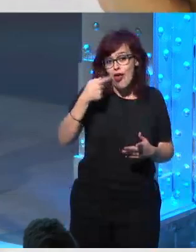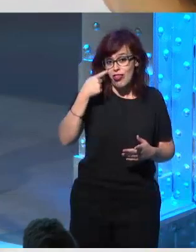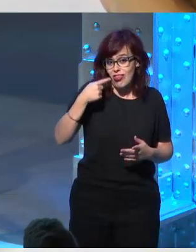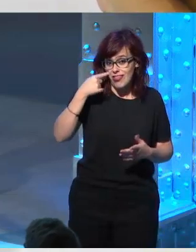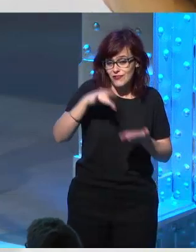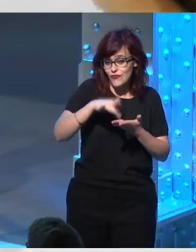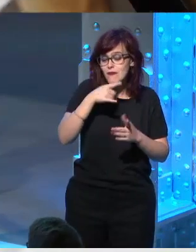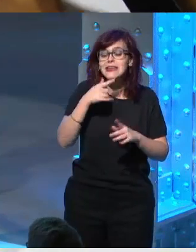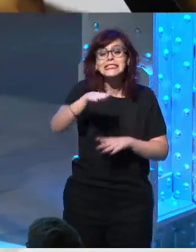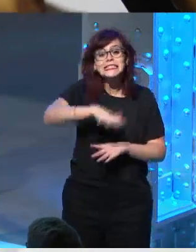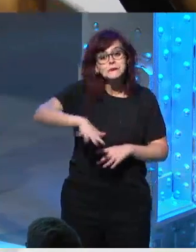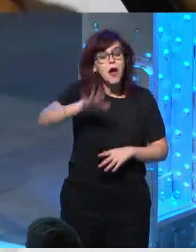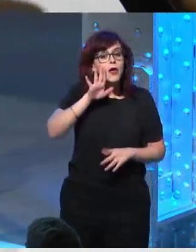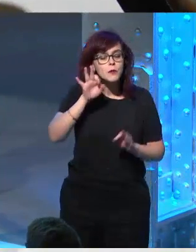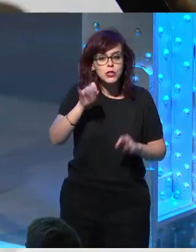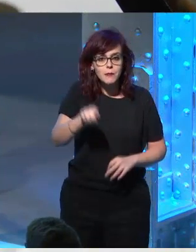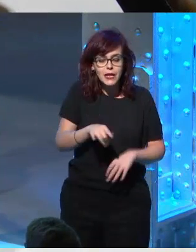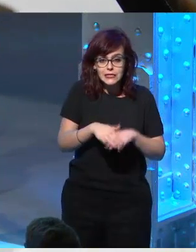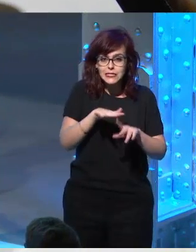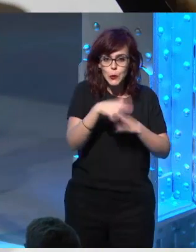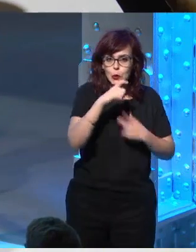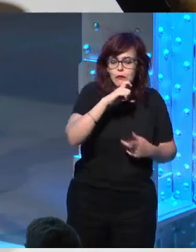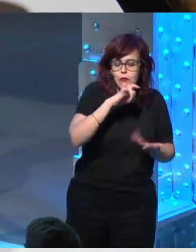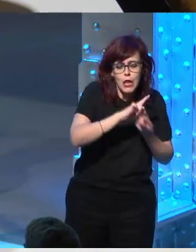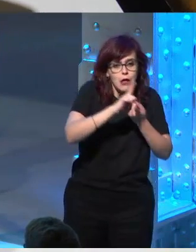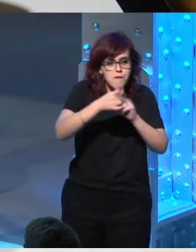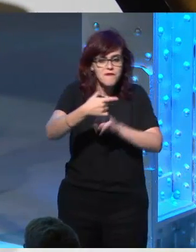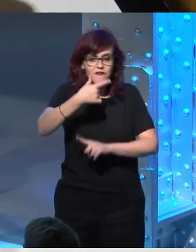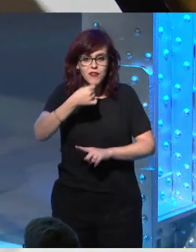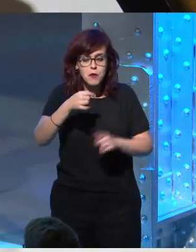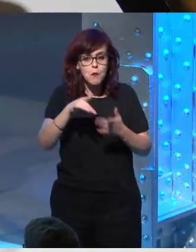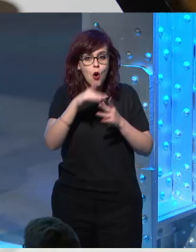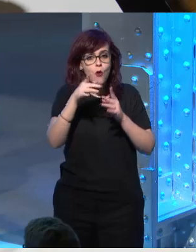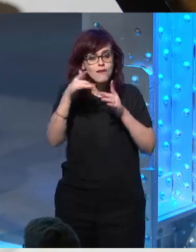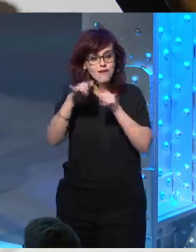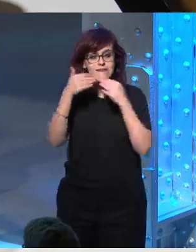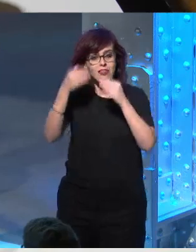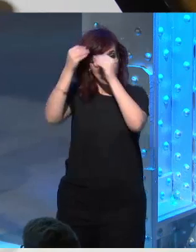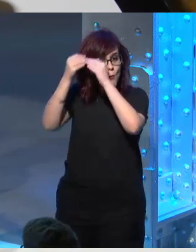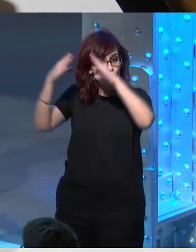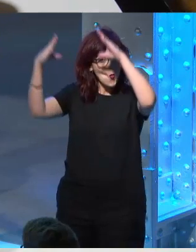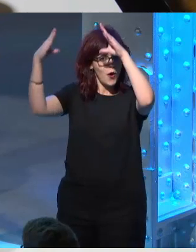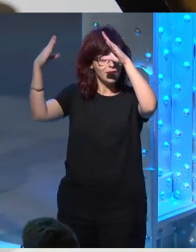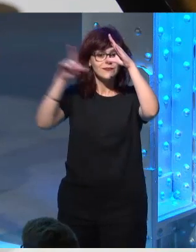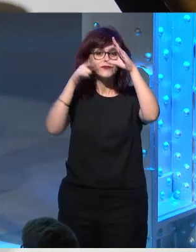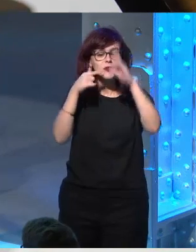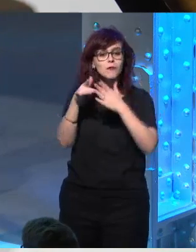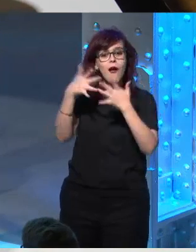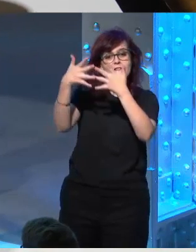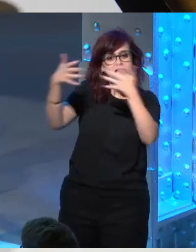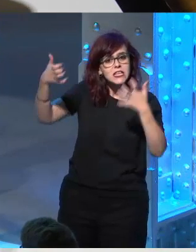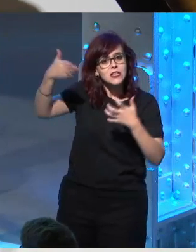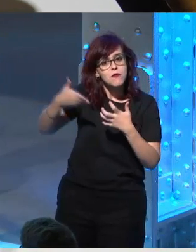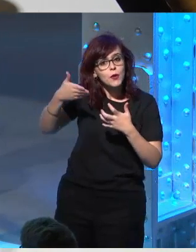de este espacio. Pero no solo eso, él hace fácil lo difícil porque va a ir recogiendo en esos bocadillos todo lo que digáis o lo